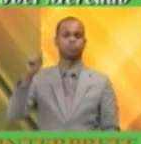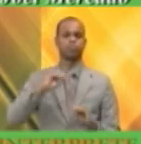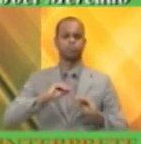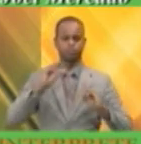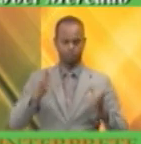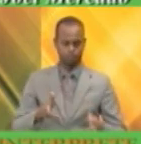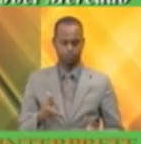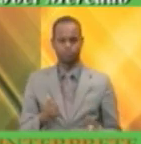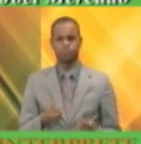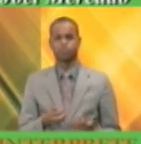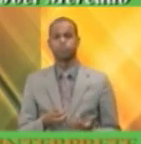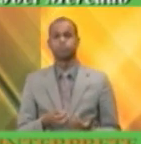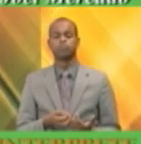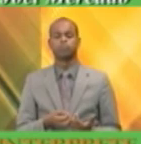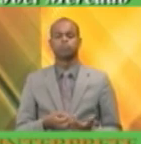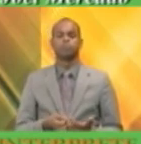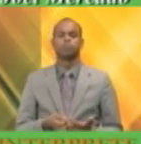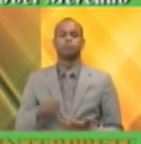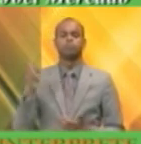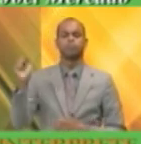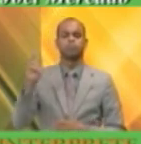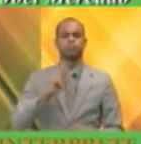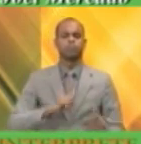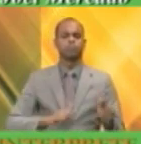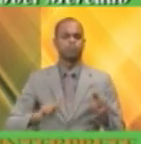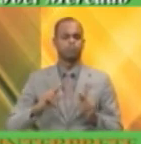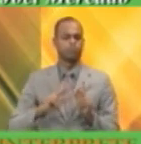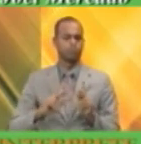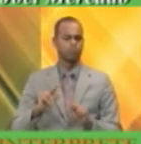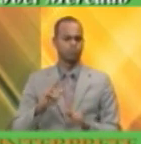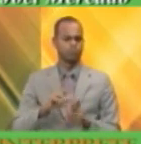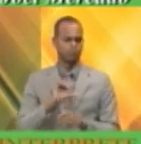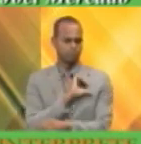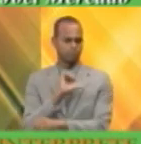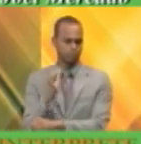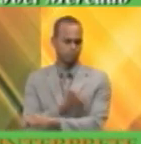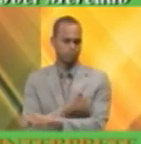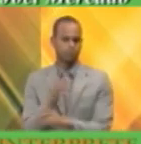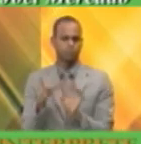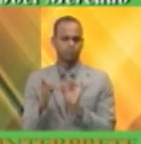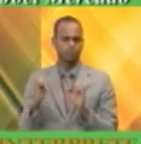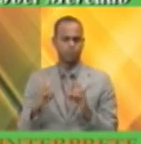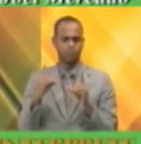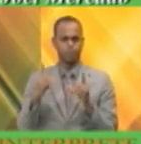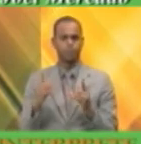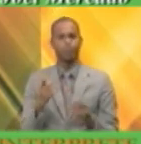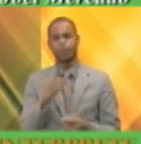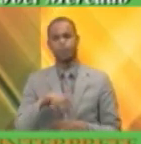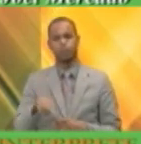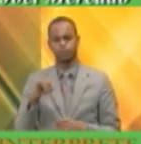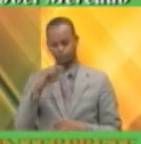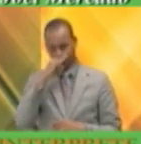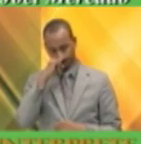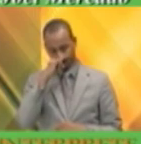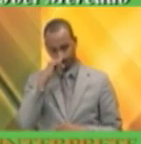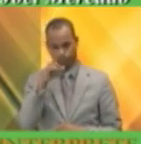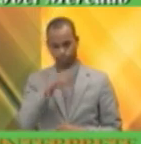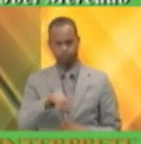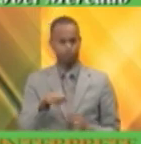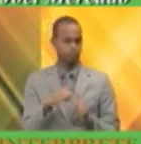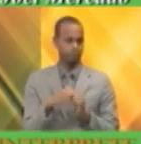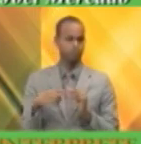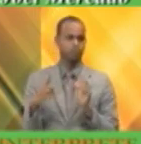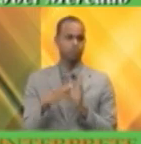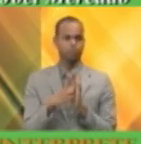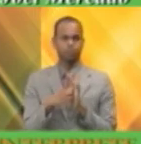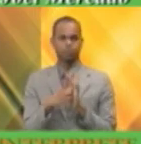profesores y a esas autoridades de educación a que esos niños que tengan alguna